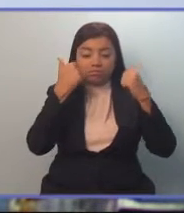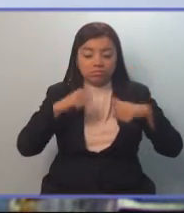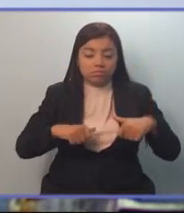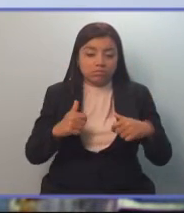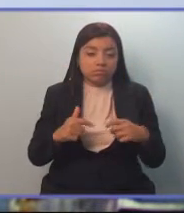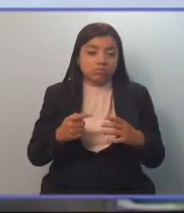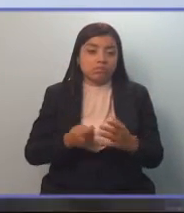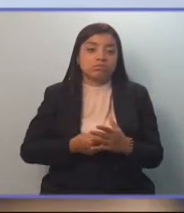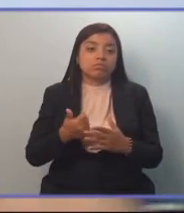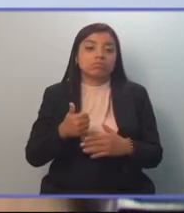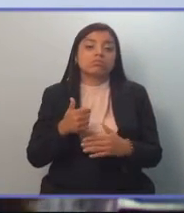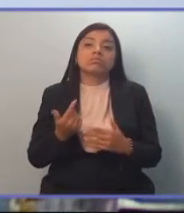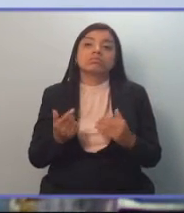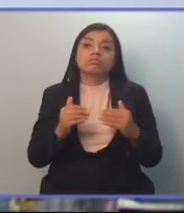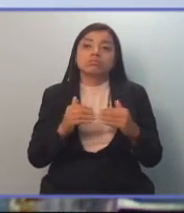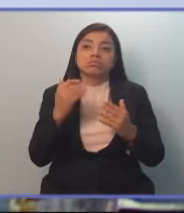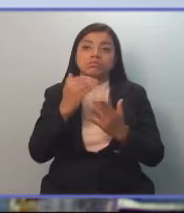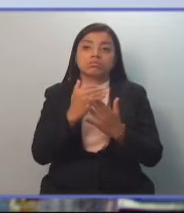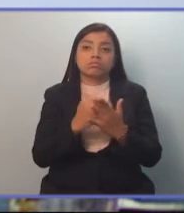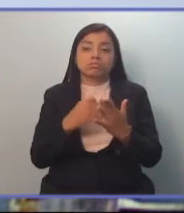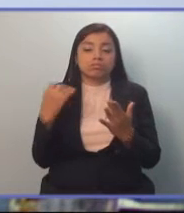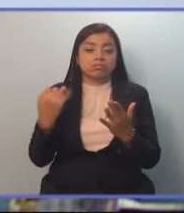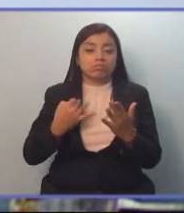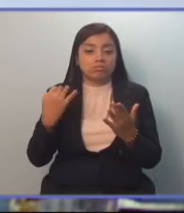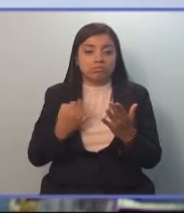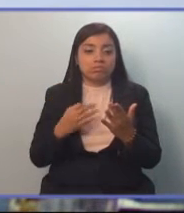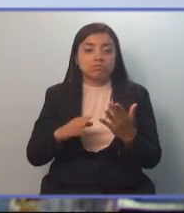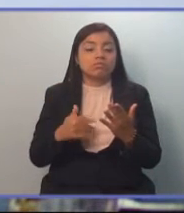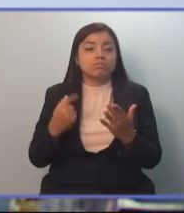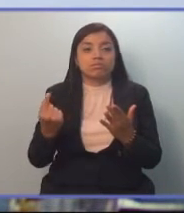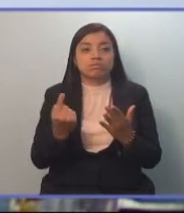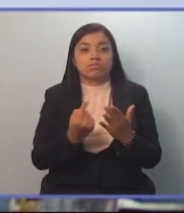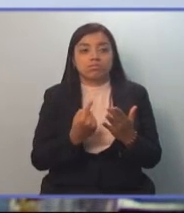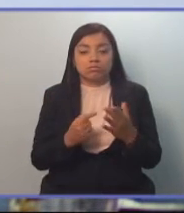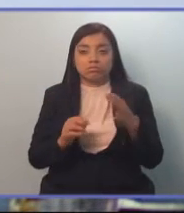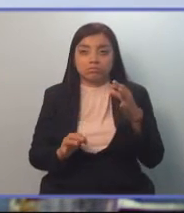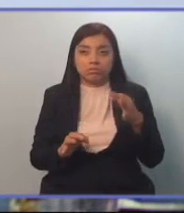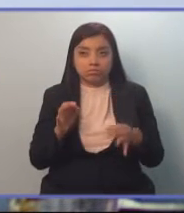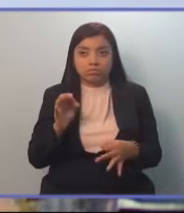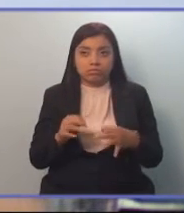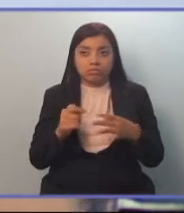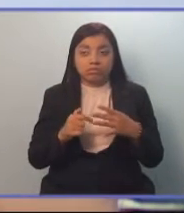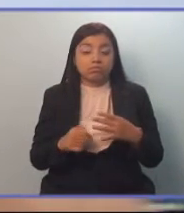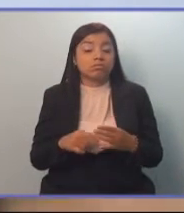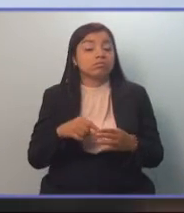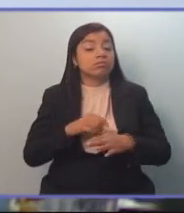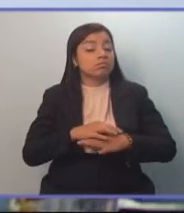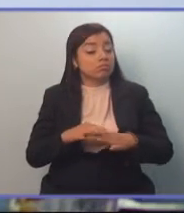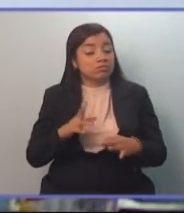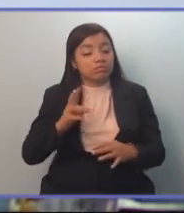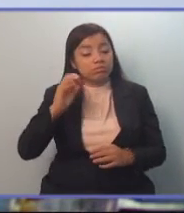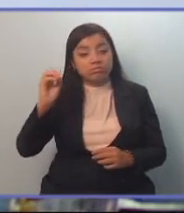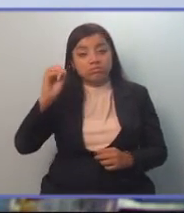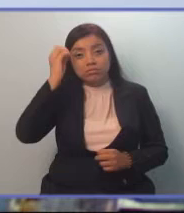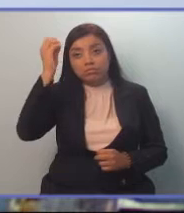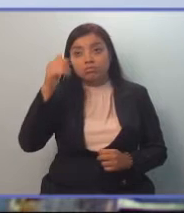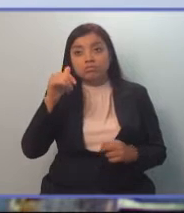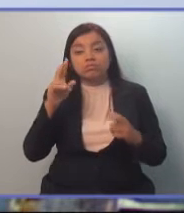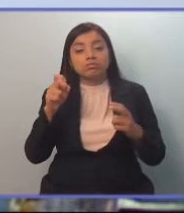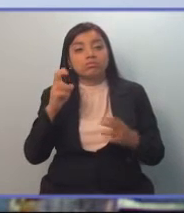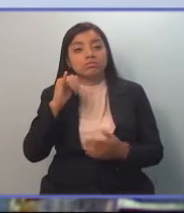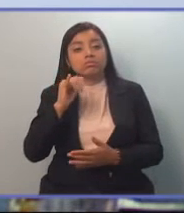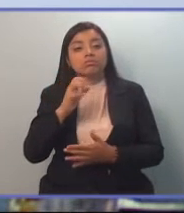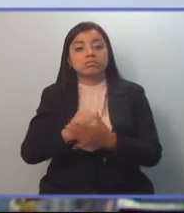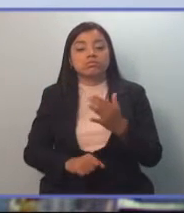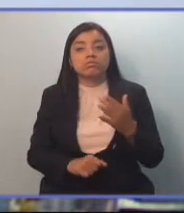e incorporar los requisitos formales para la persona natural y jurídica. Finalmente, la observación relacionada con el impuesto